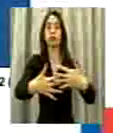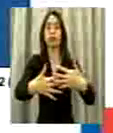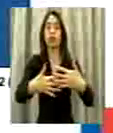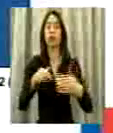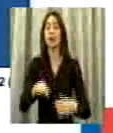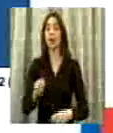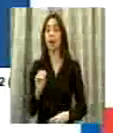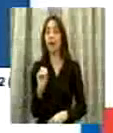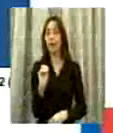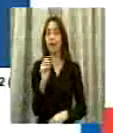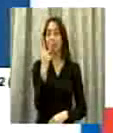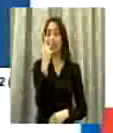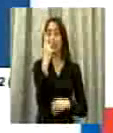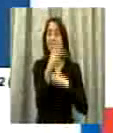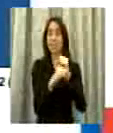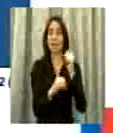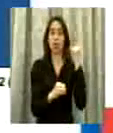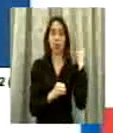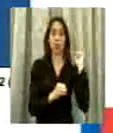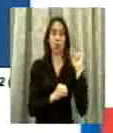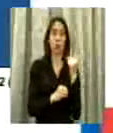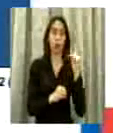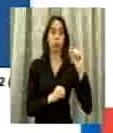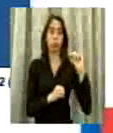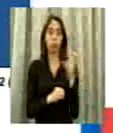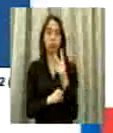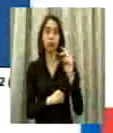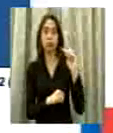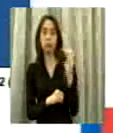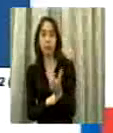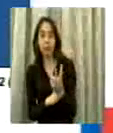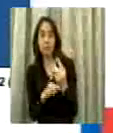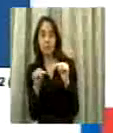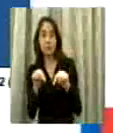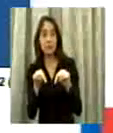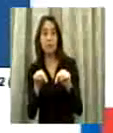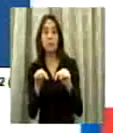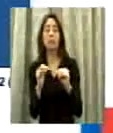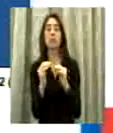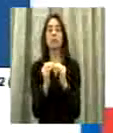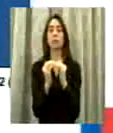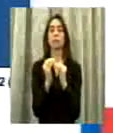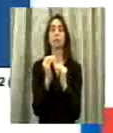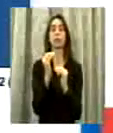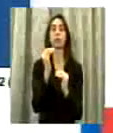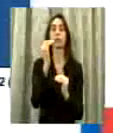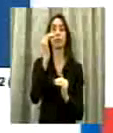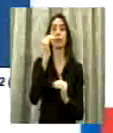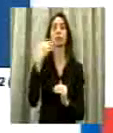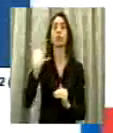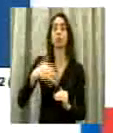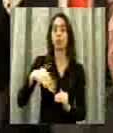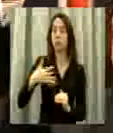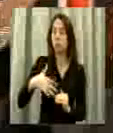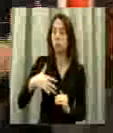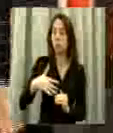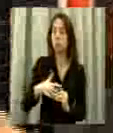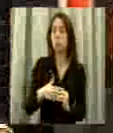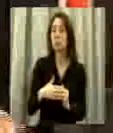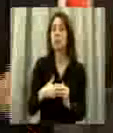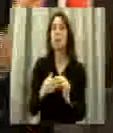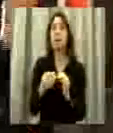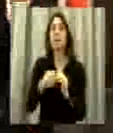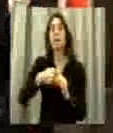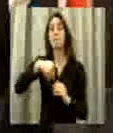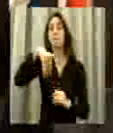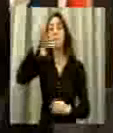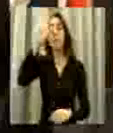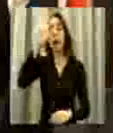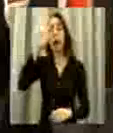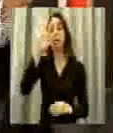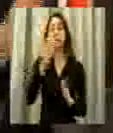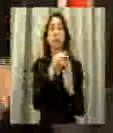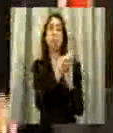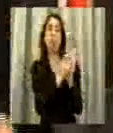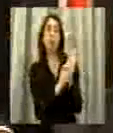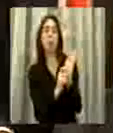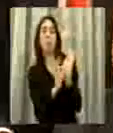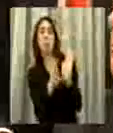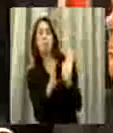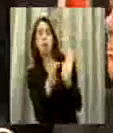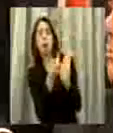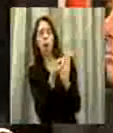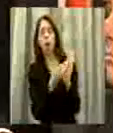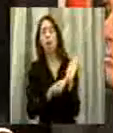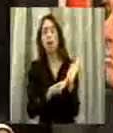por tercer año consecutivo está creciendo en forma significativa por sobre el promedio